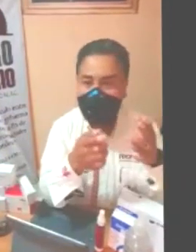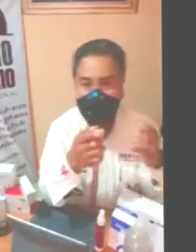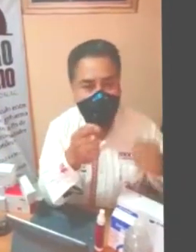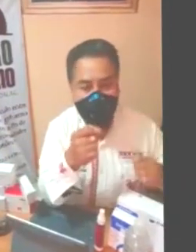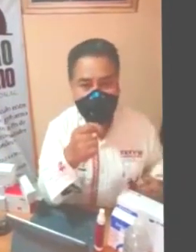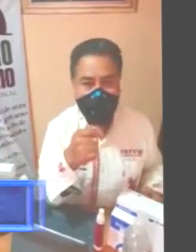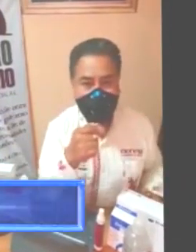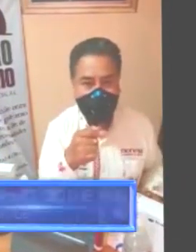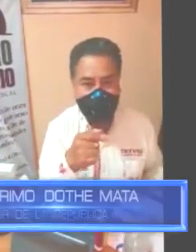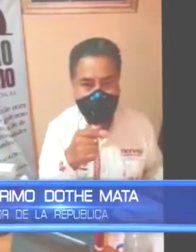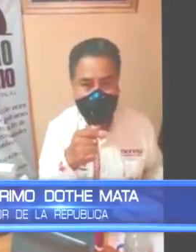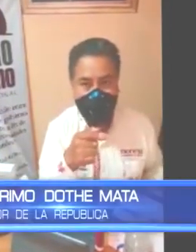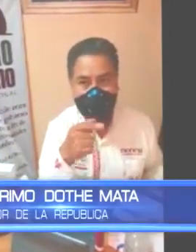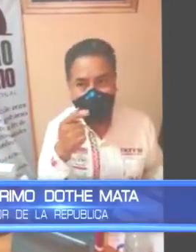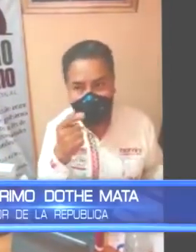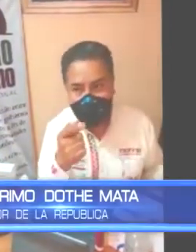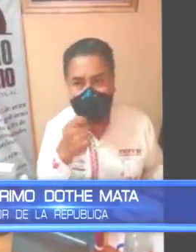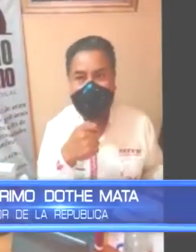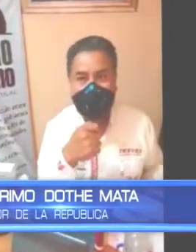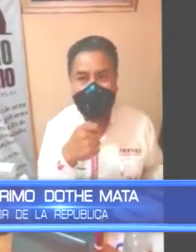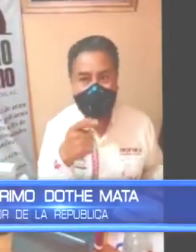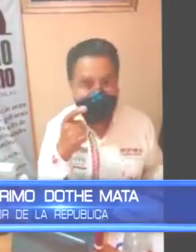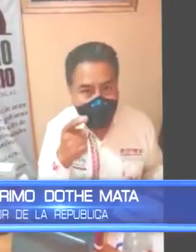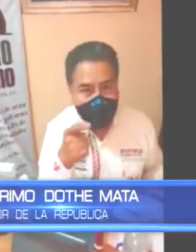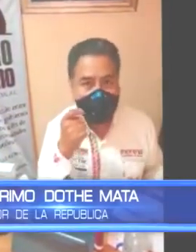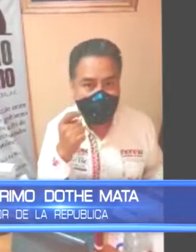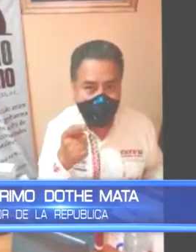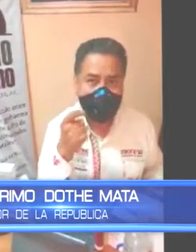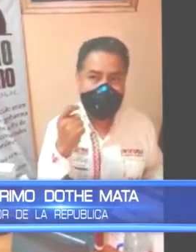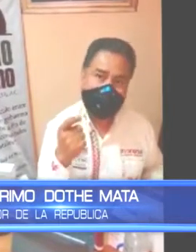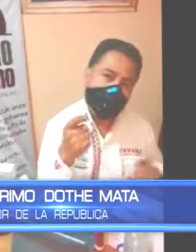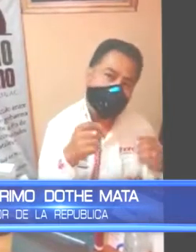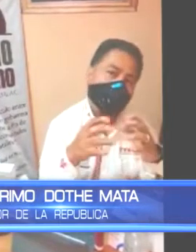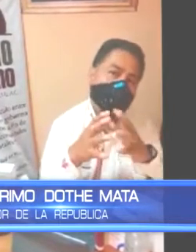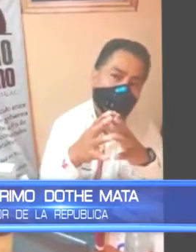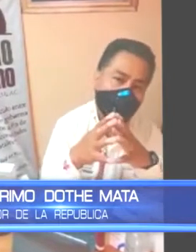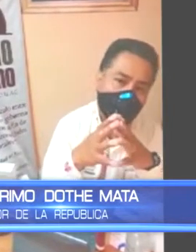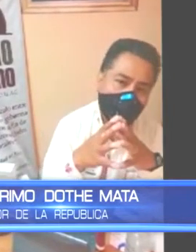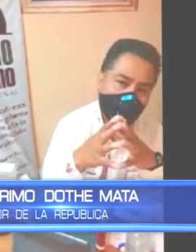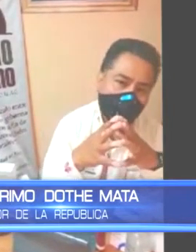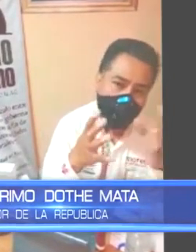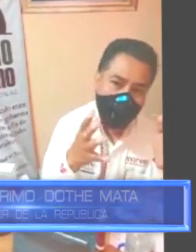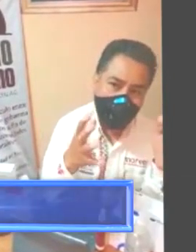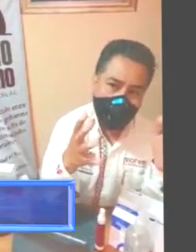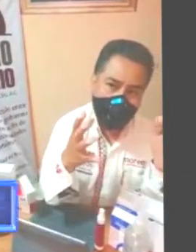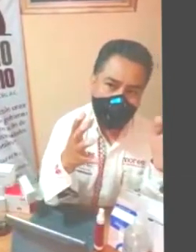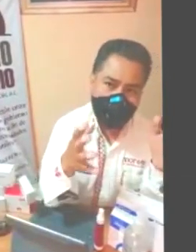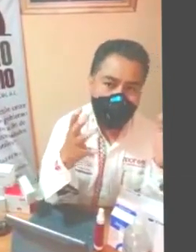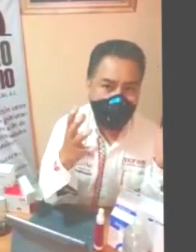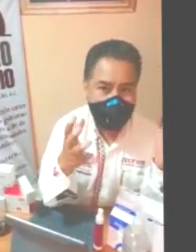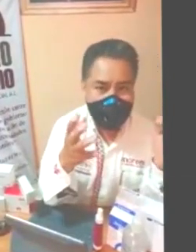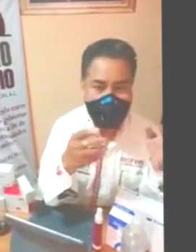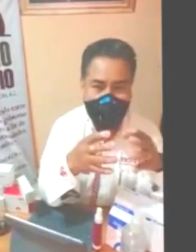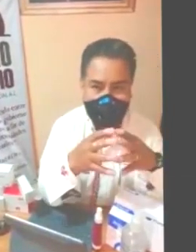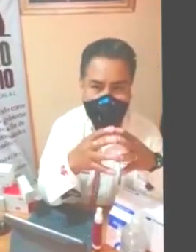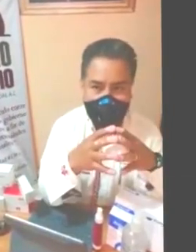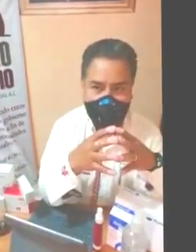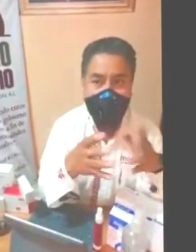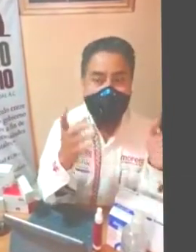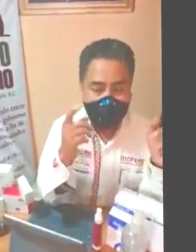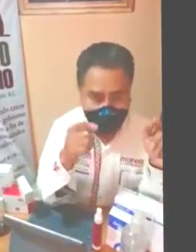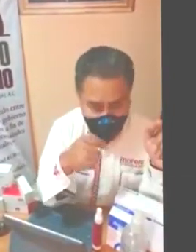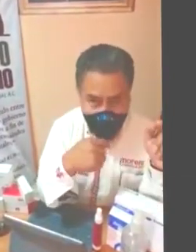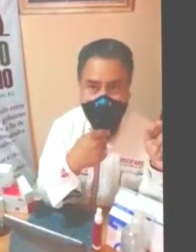y no solamente en lo personal o gremial. Todas y todos estamos sufriendo por estos momentos aciagos y estas